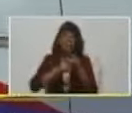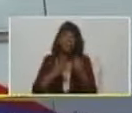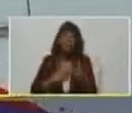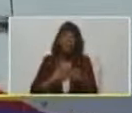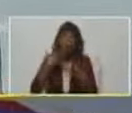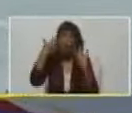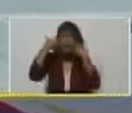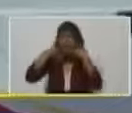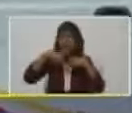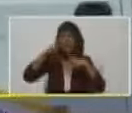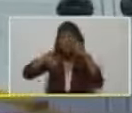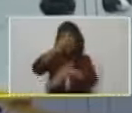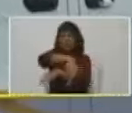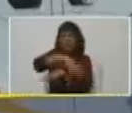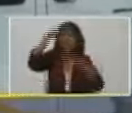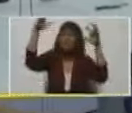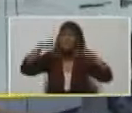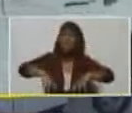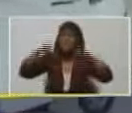afuera está lloviendo.